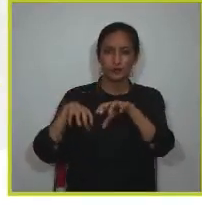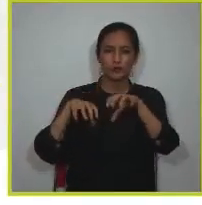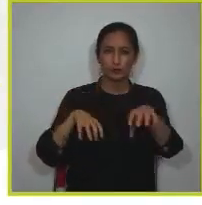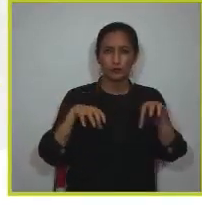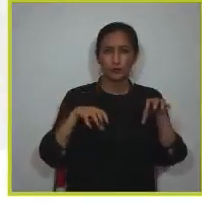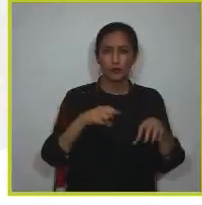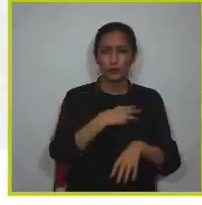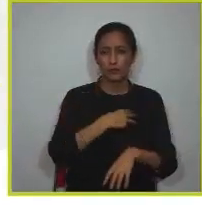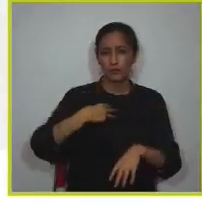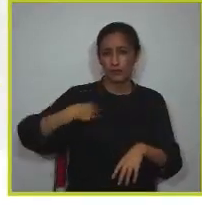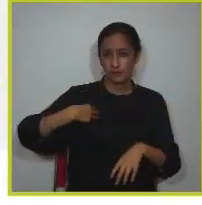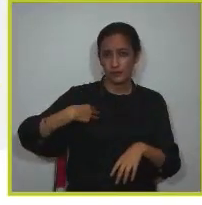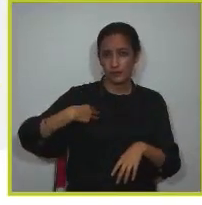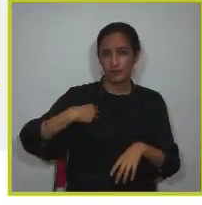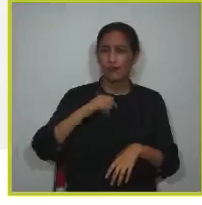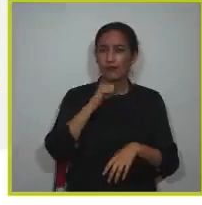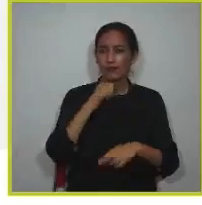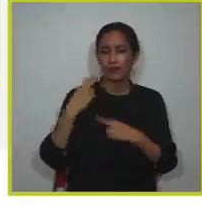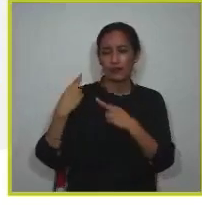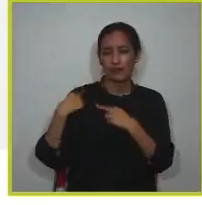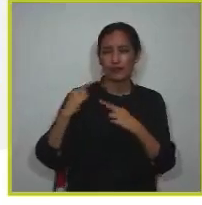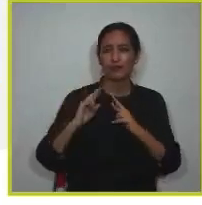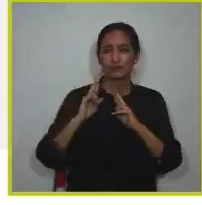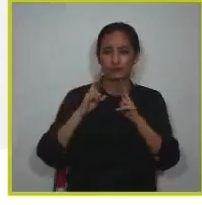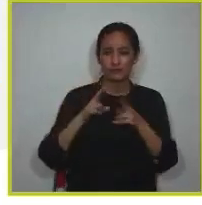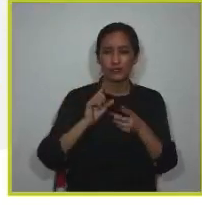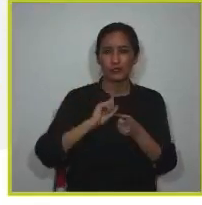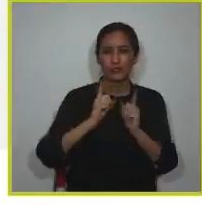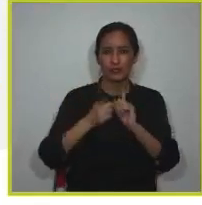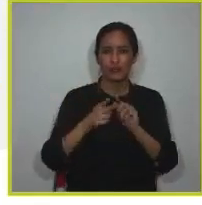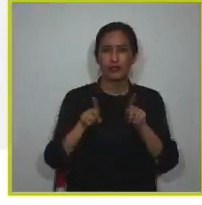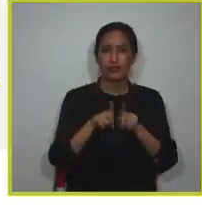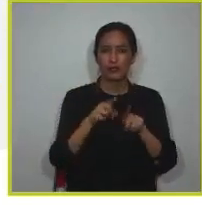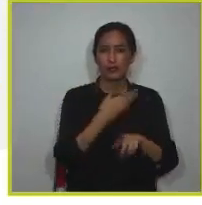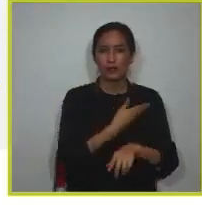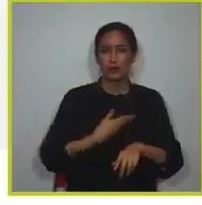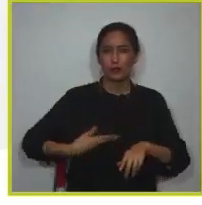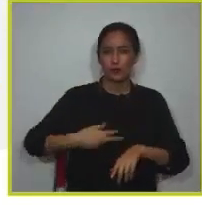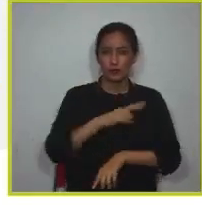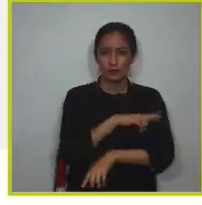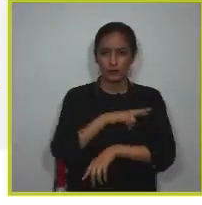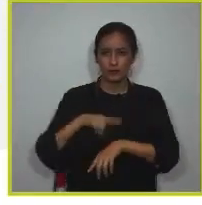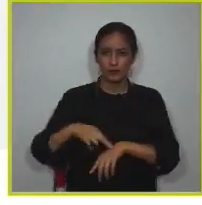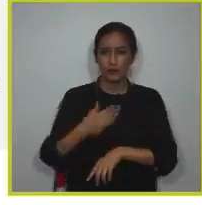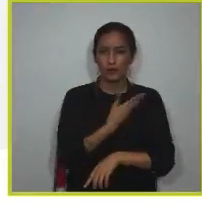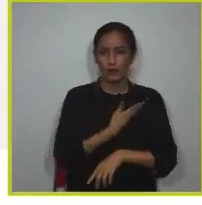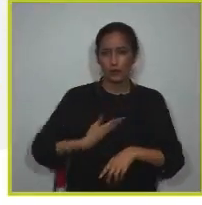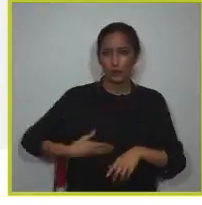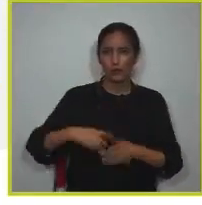ministerios que aún no transfieren funciones a loefa gobiernos regionales y gobiernos locales de estos